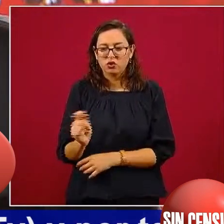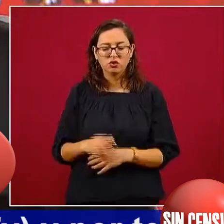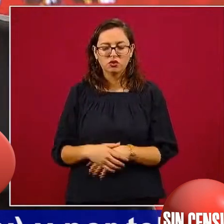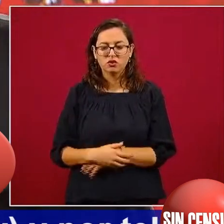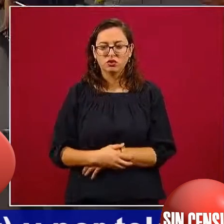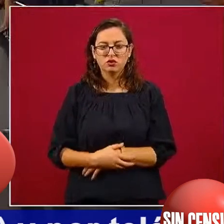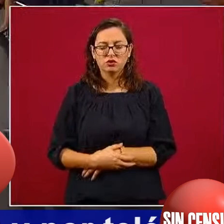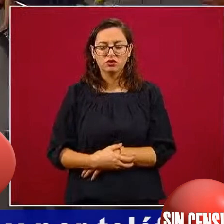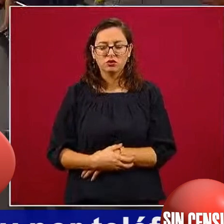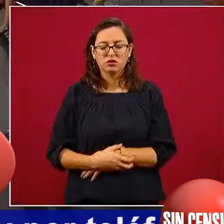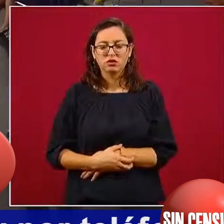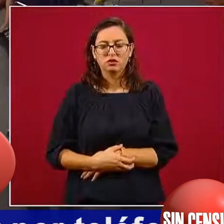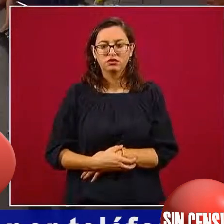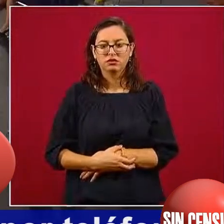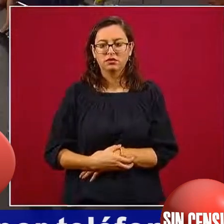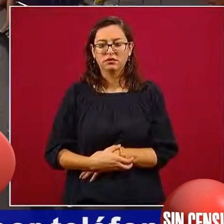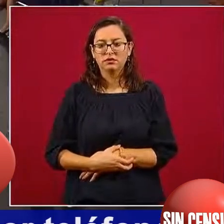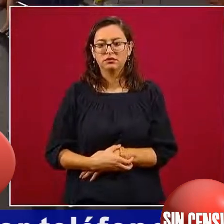Ayer